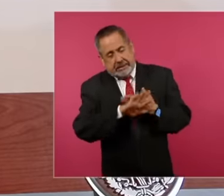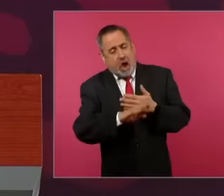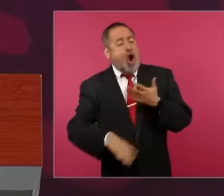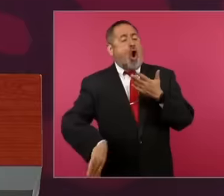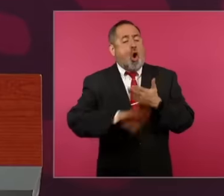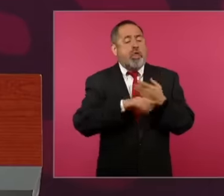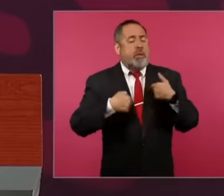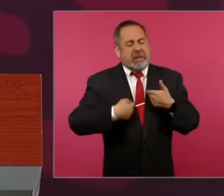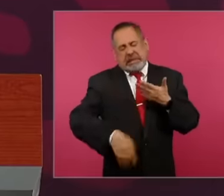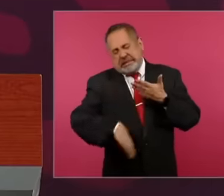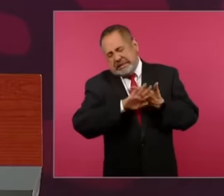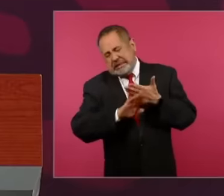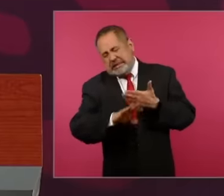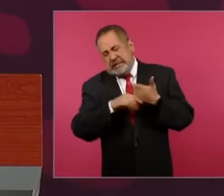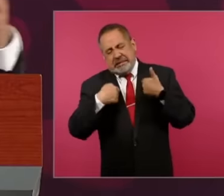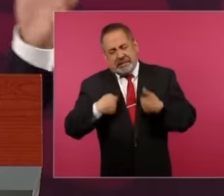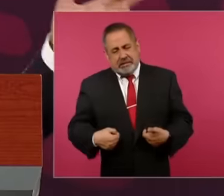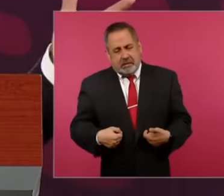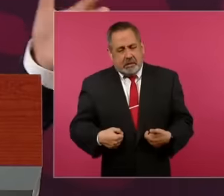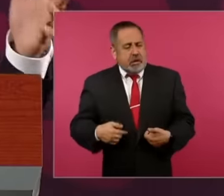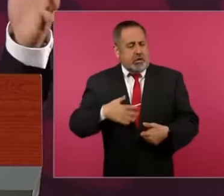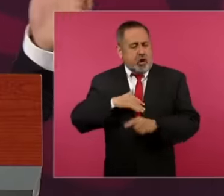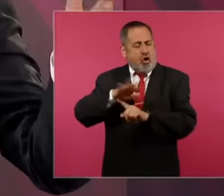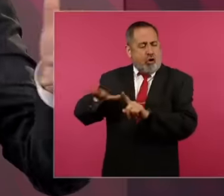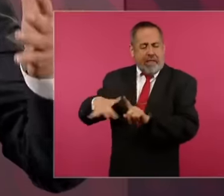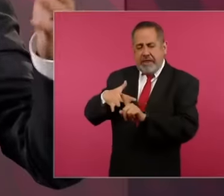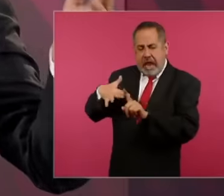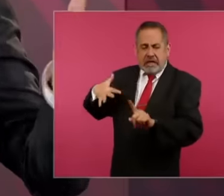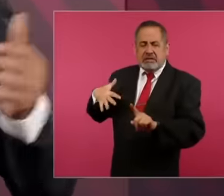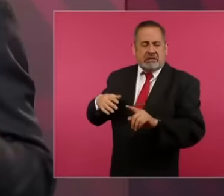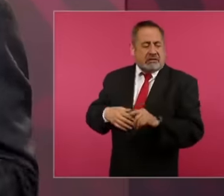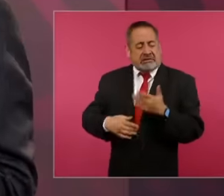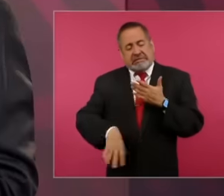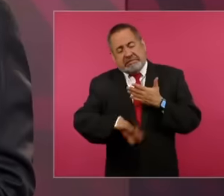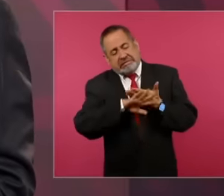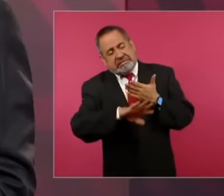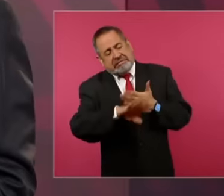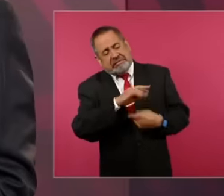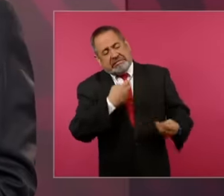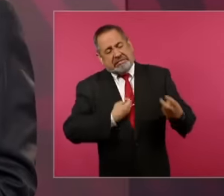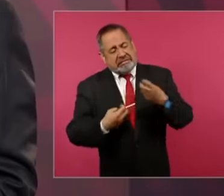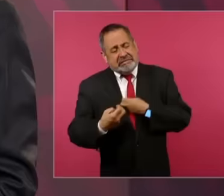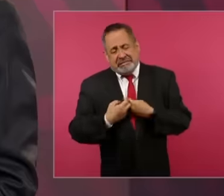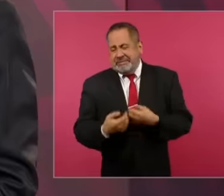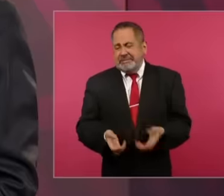mía y de lo que representamos muchos.